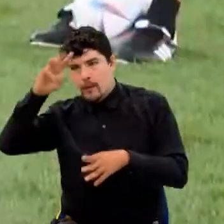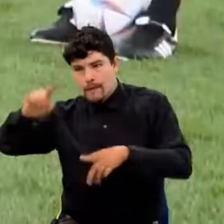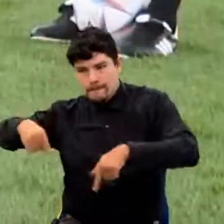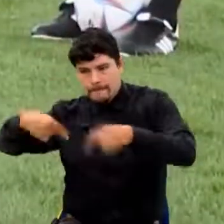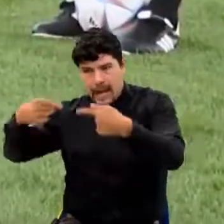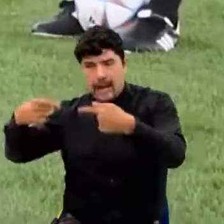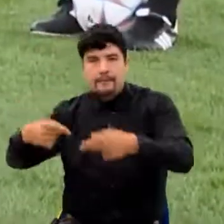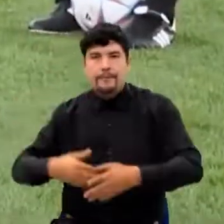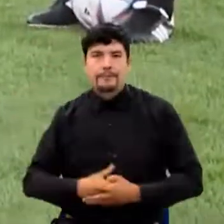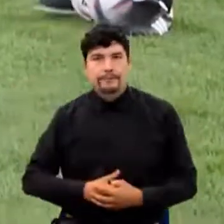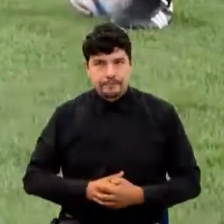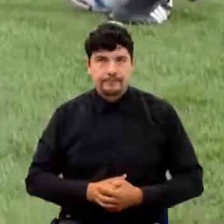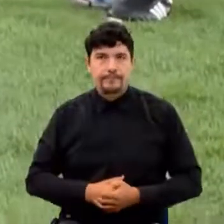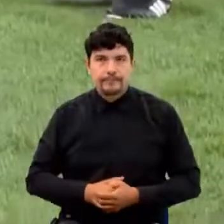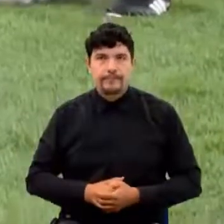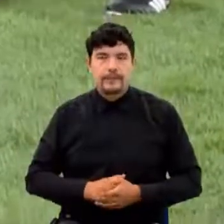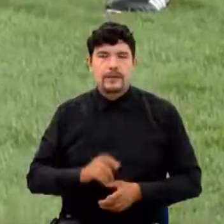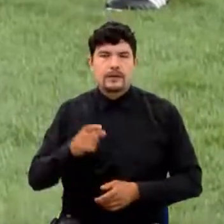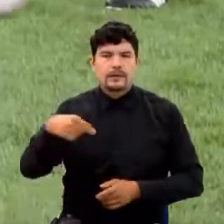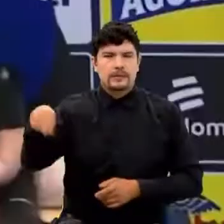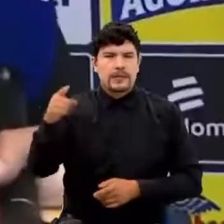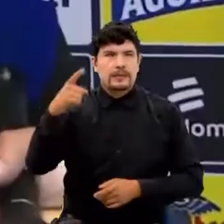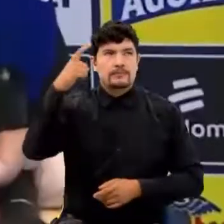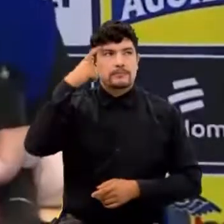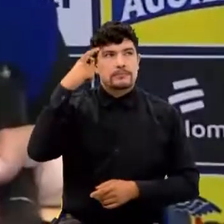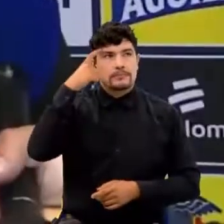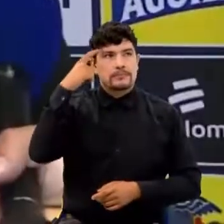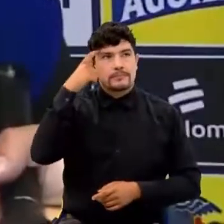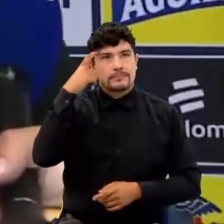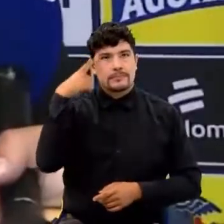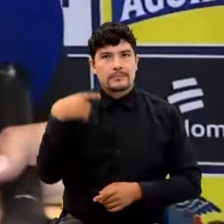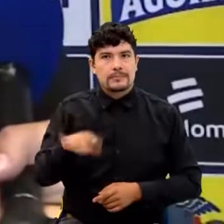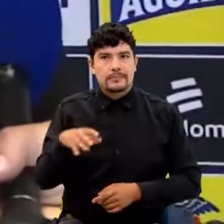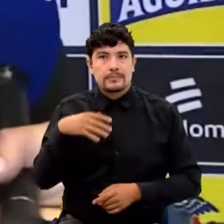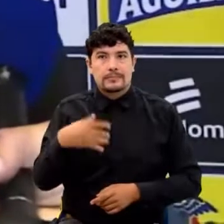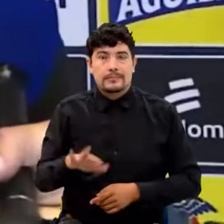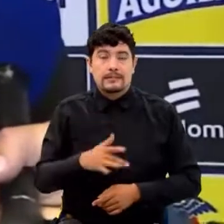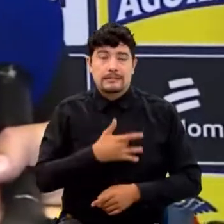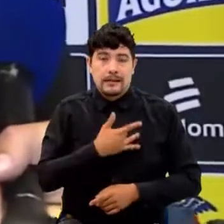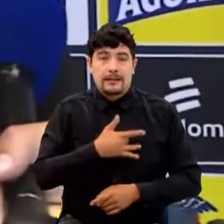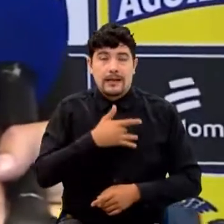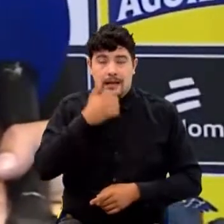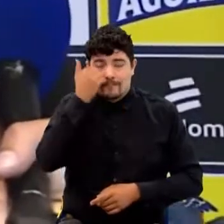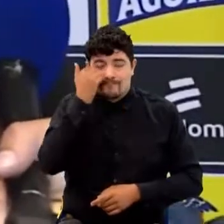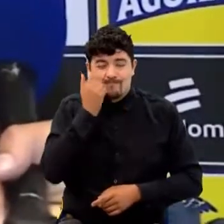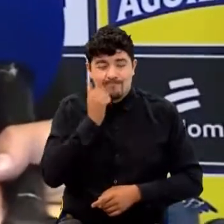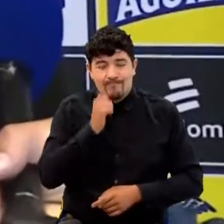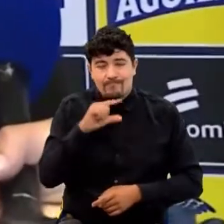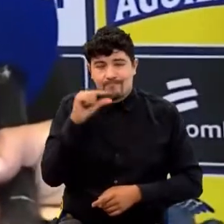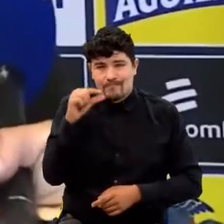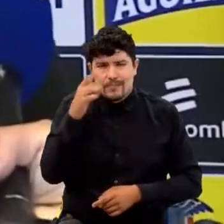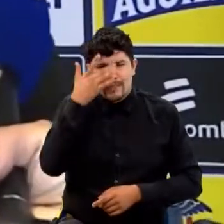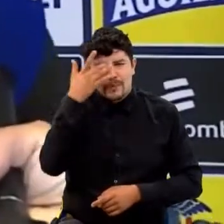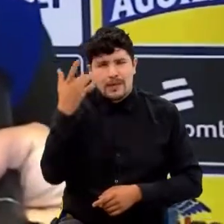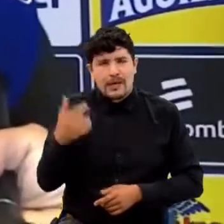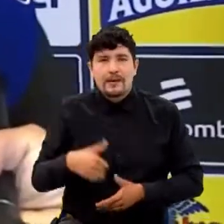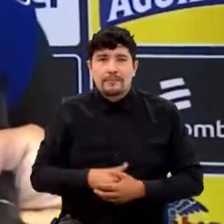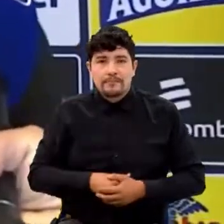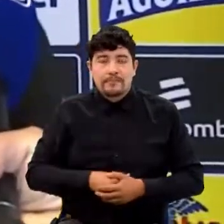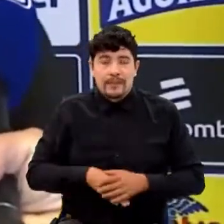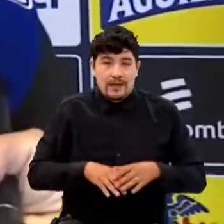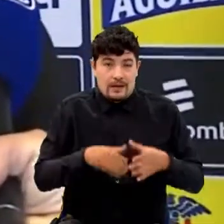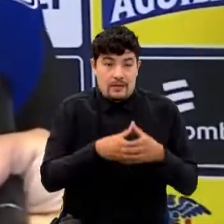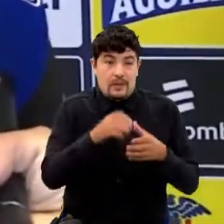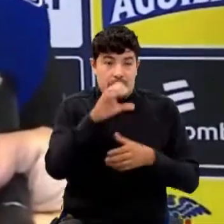Mundo. Y si tú te pones a pensar, como dijiste, te genera un poco de tristeza porque viendo el talento que hay